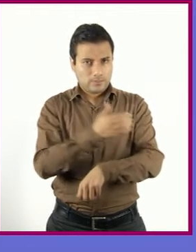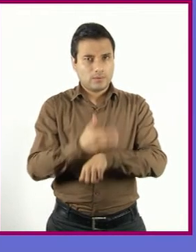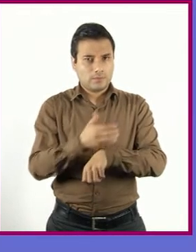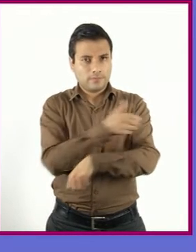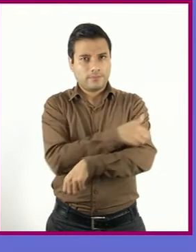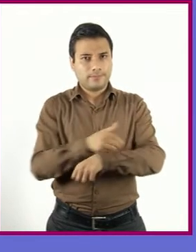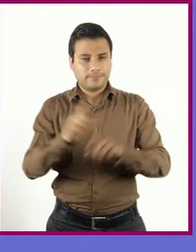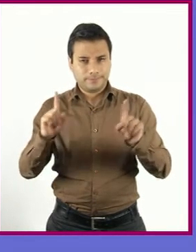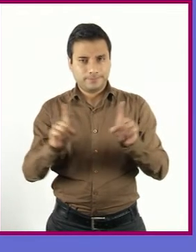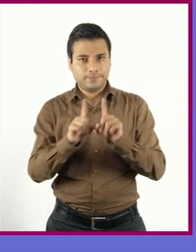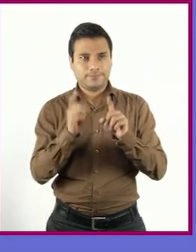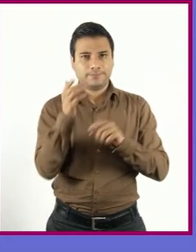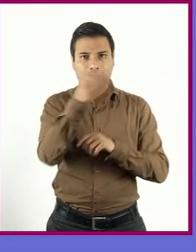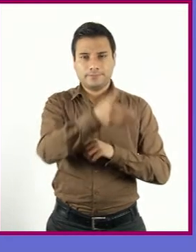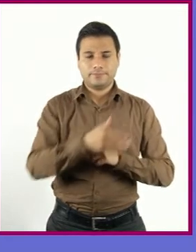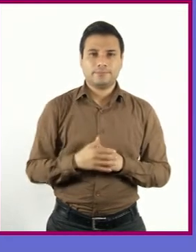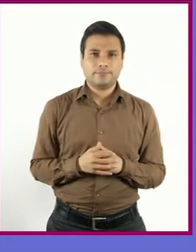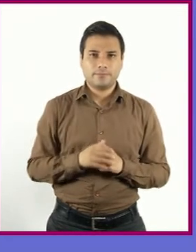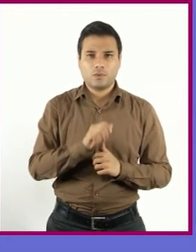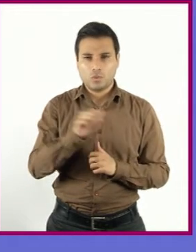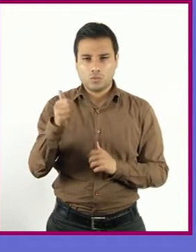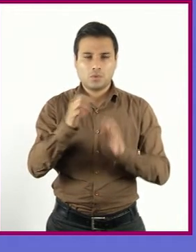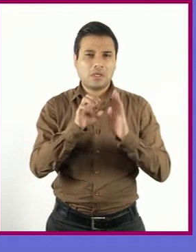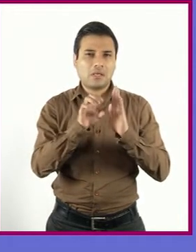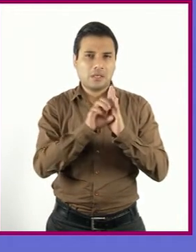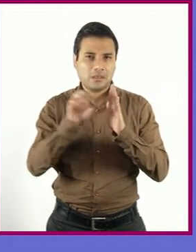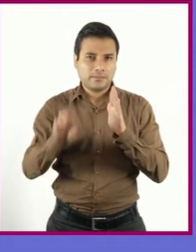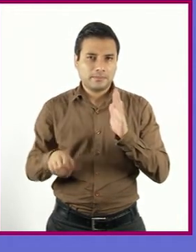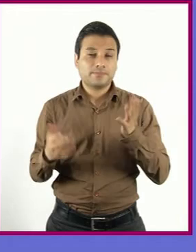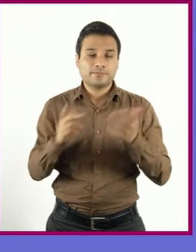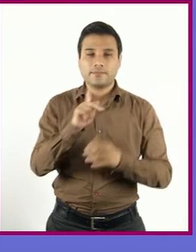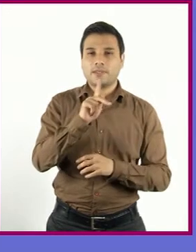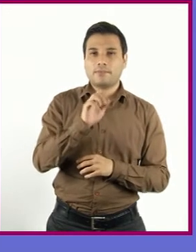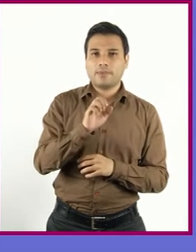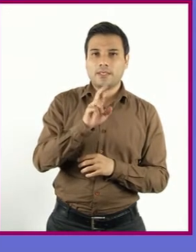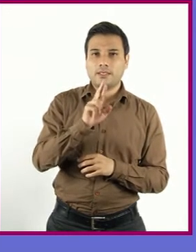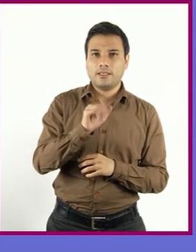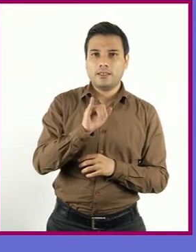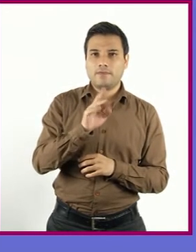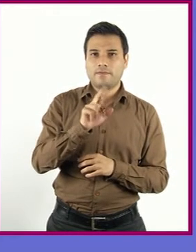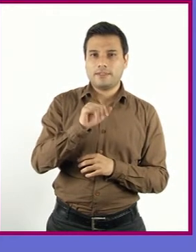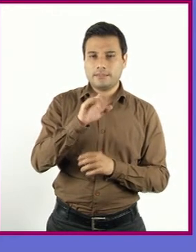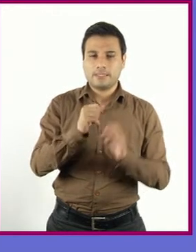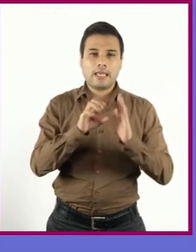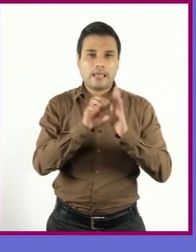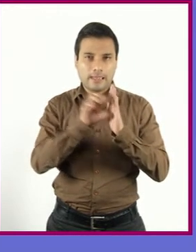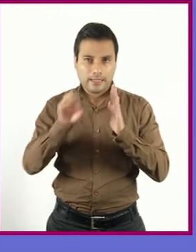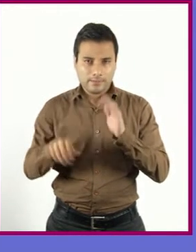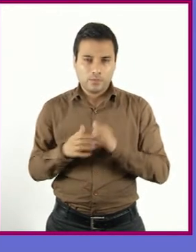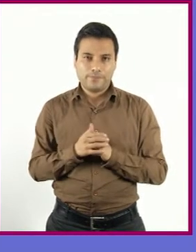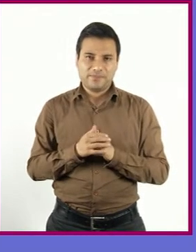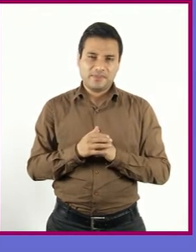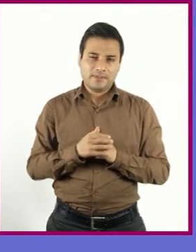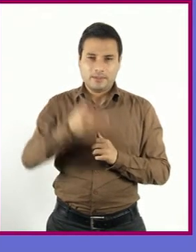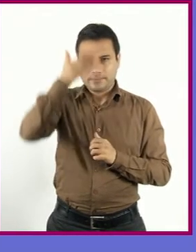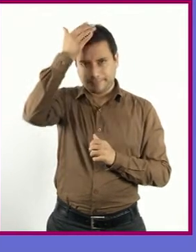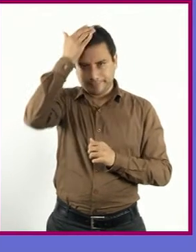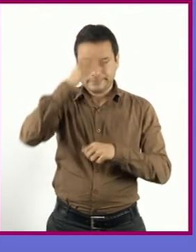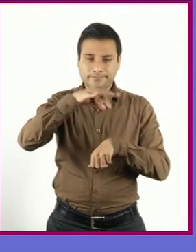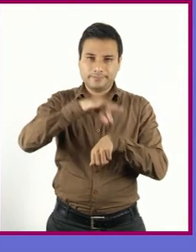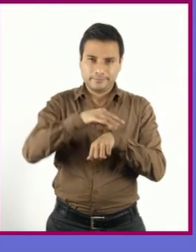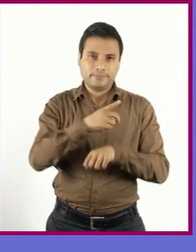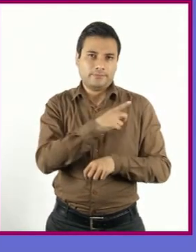familiar. Y algunos más están redactados con perífrasis verbal. Por ejemplo, el personal médico debe